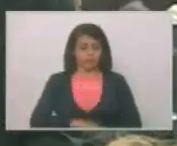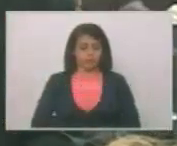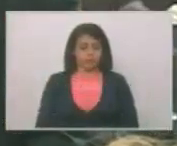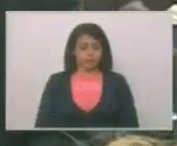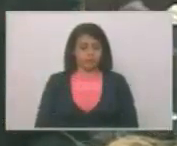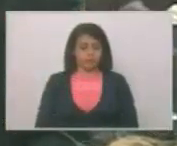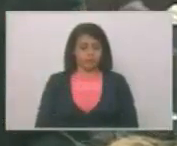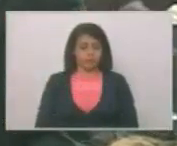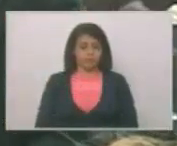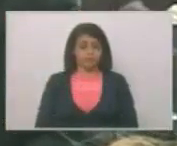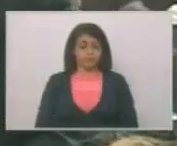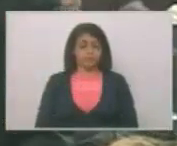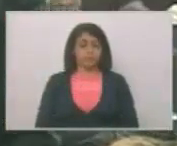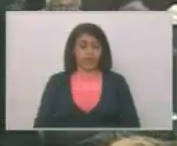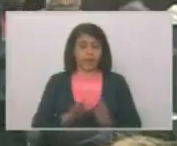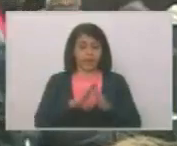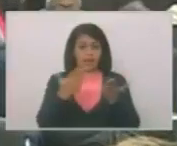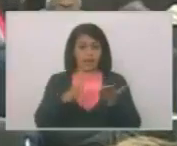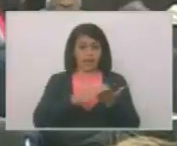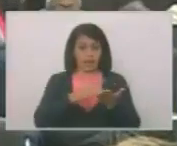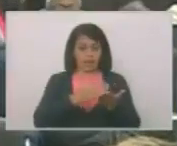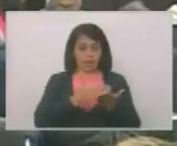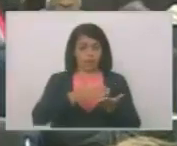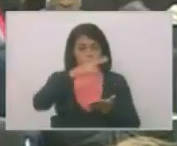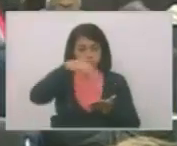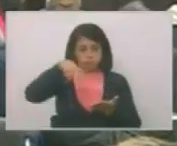en el bautizo pues